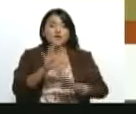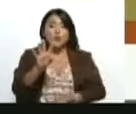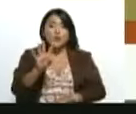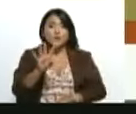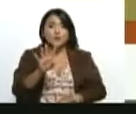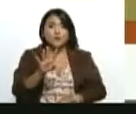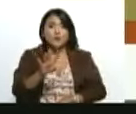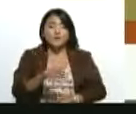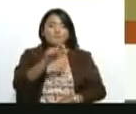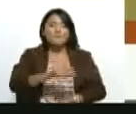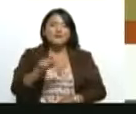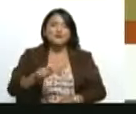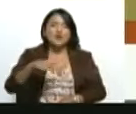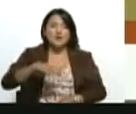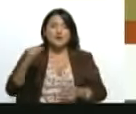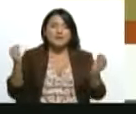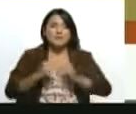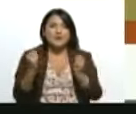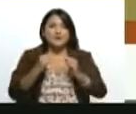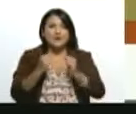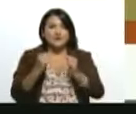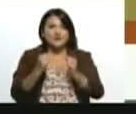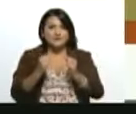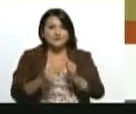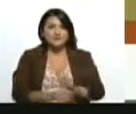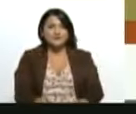39.264 merideños y merideñas.